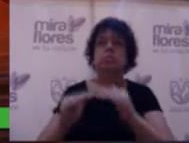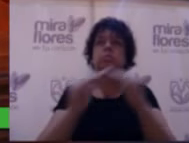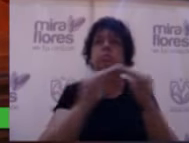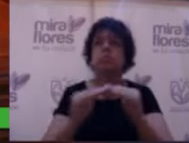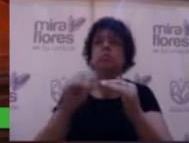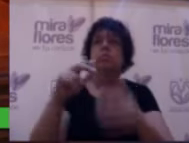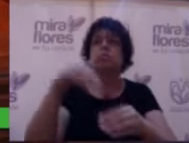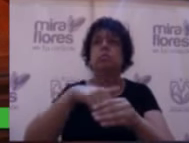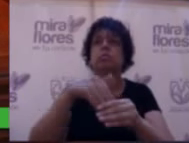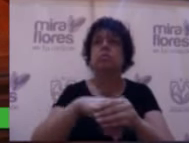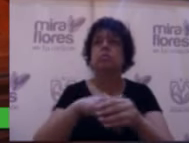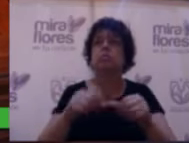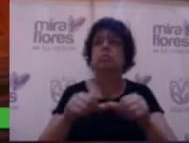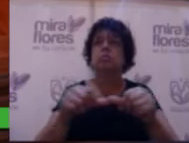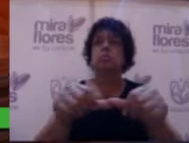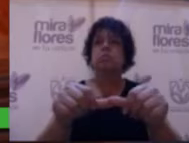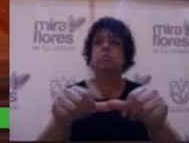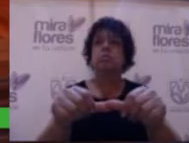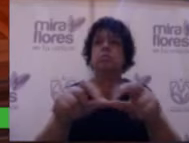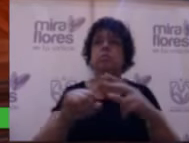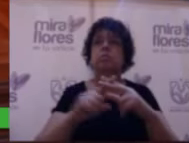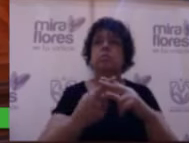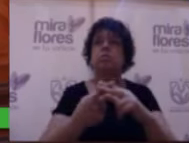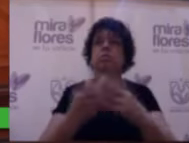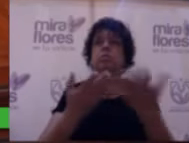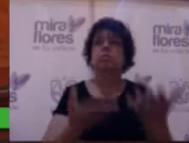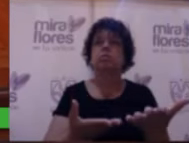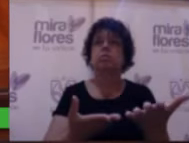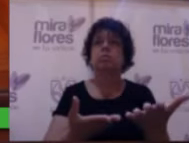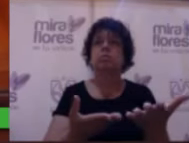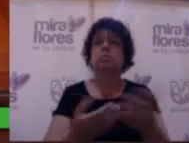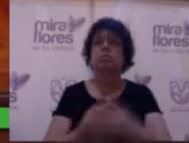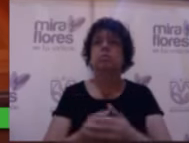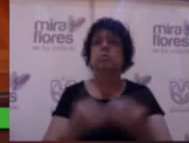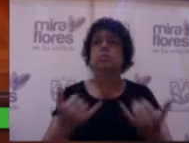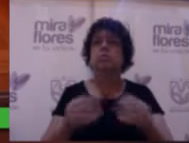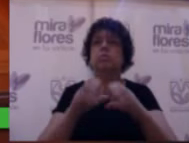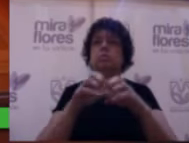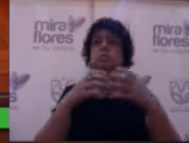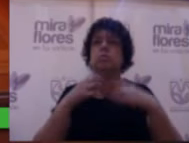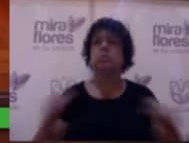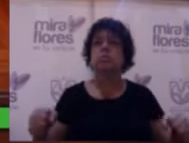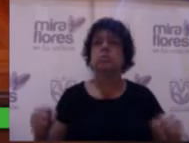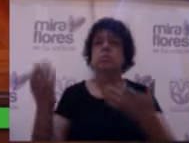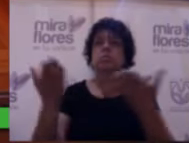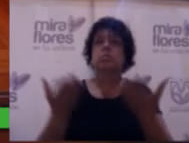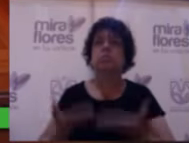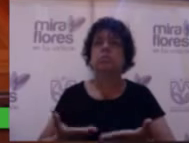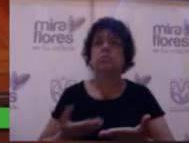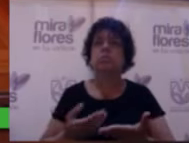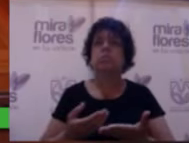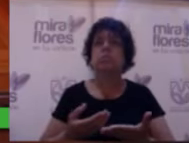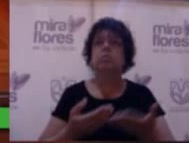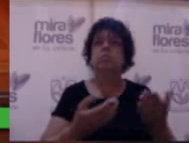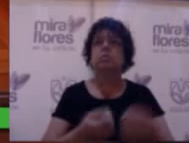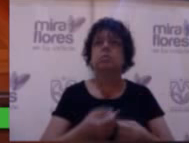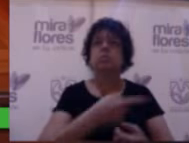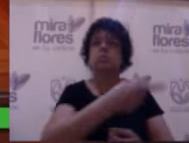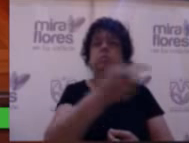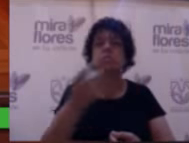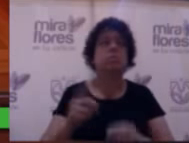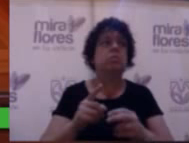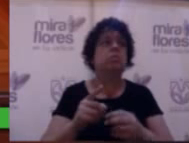Vamos entonces a lo que es sección despacho. Se encuentra en la Secretaría General, a disposición de los señores regidores, el informe anual